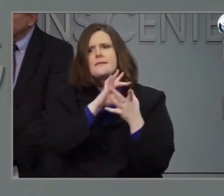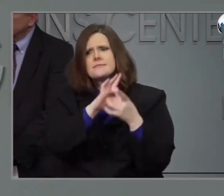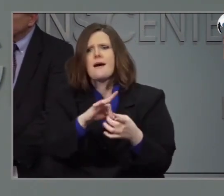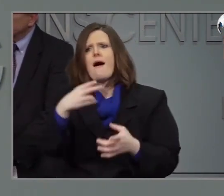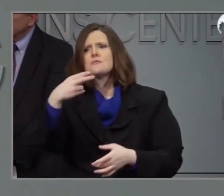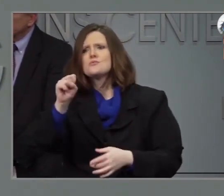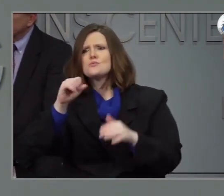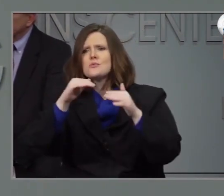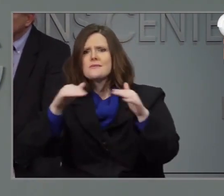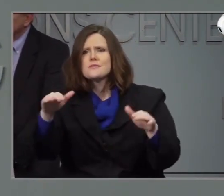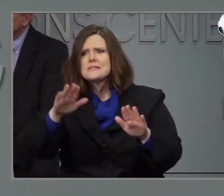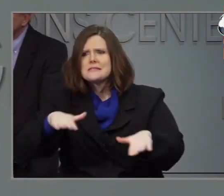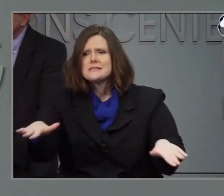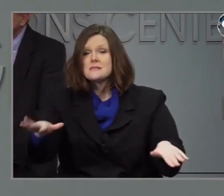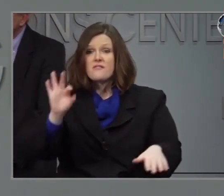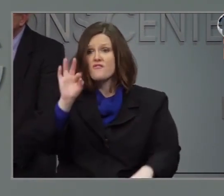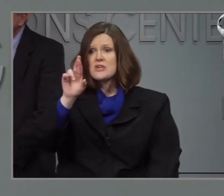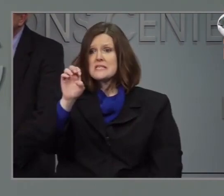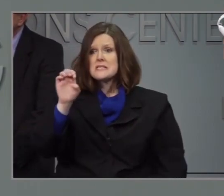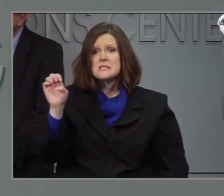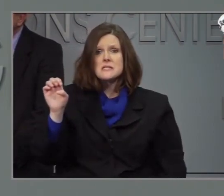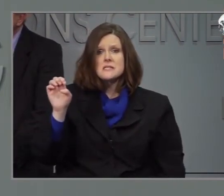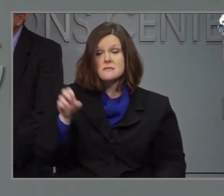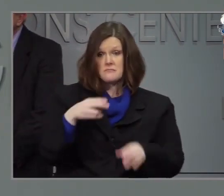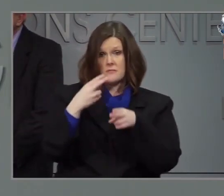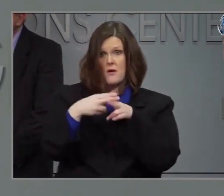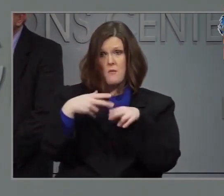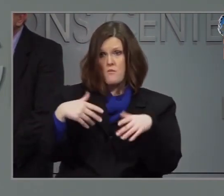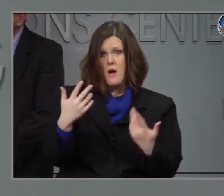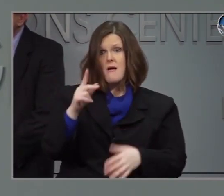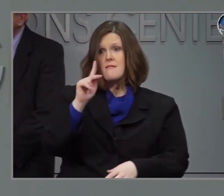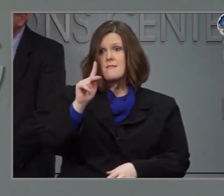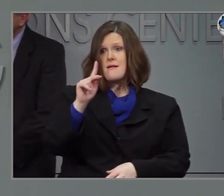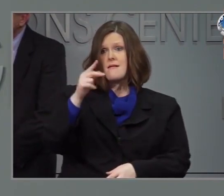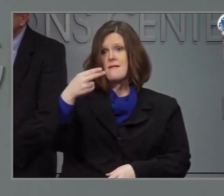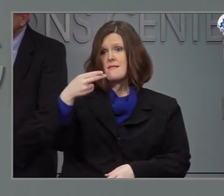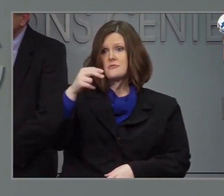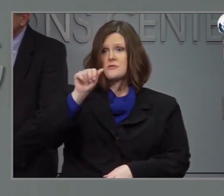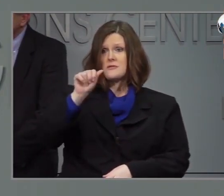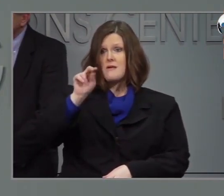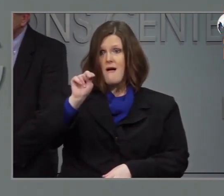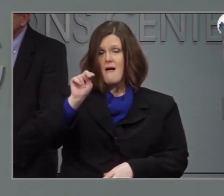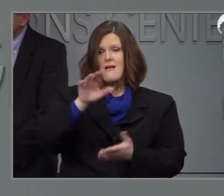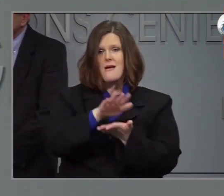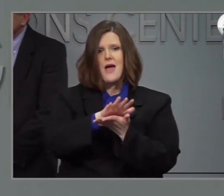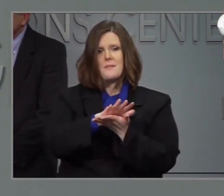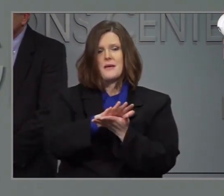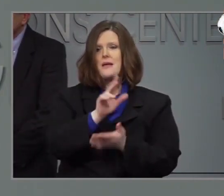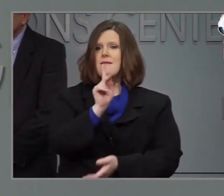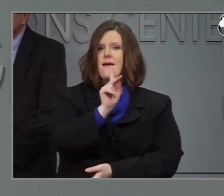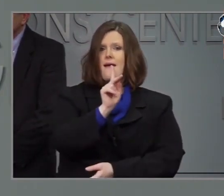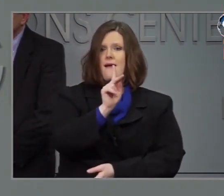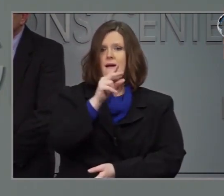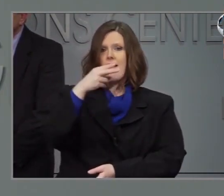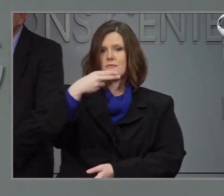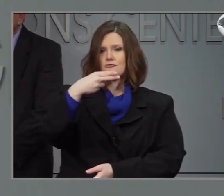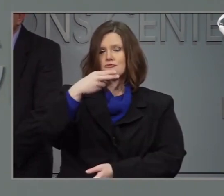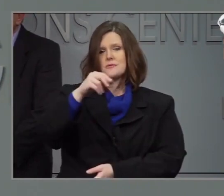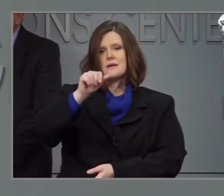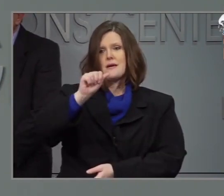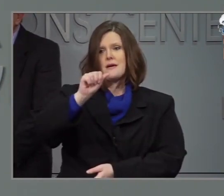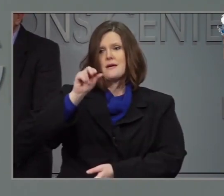finanzas personales para los alumnos de bachillerato es completamente gratis es khan academy